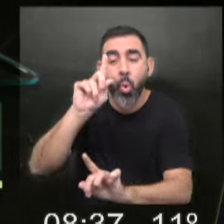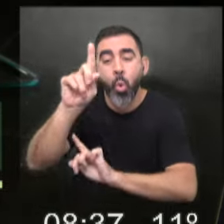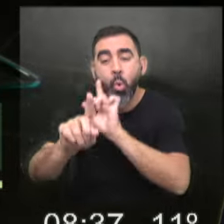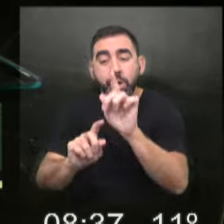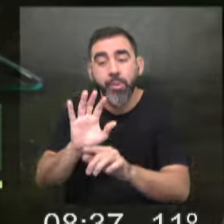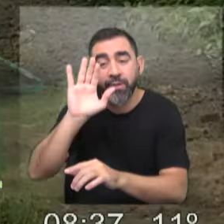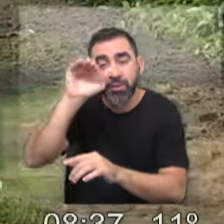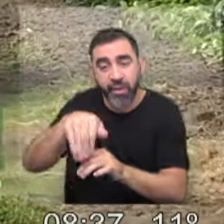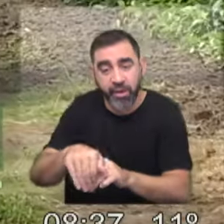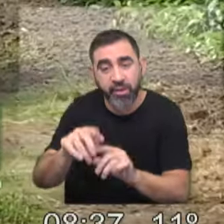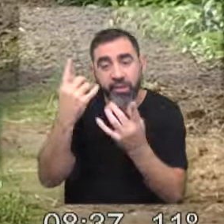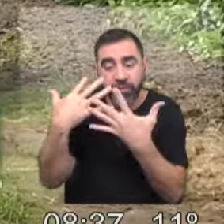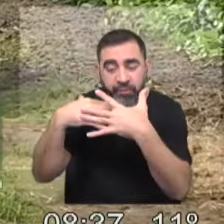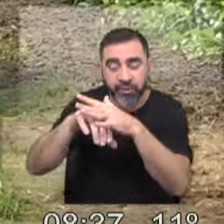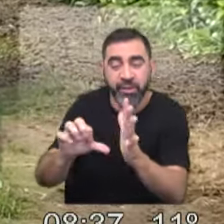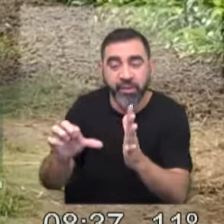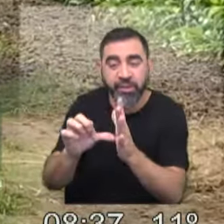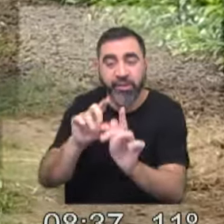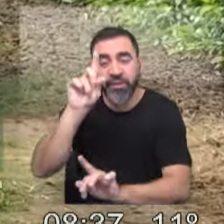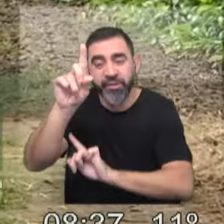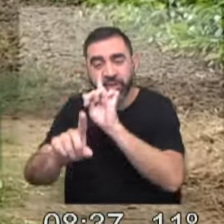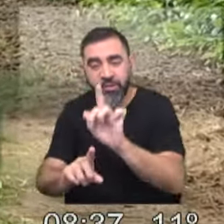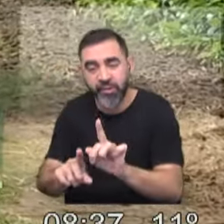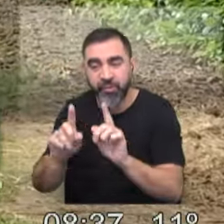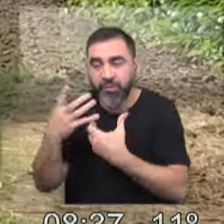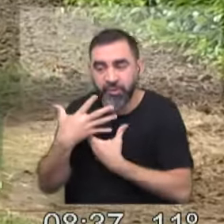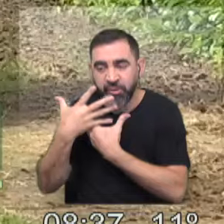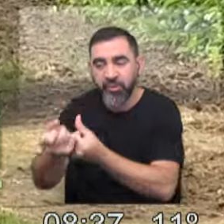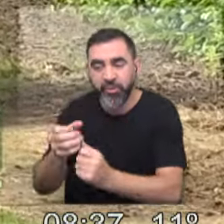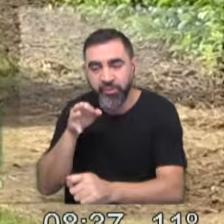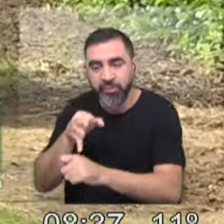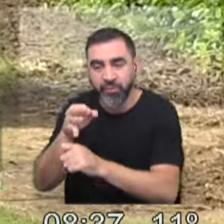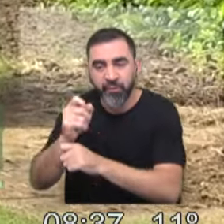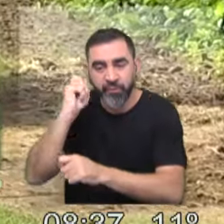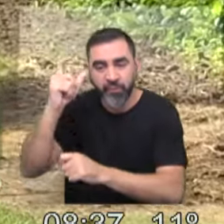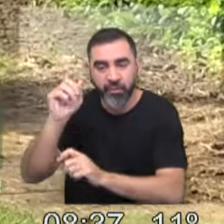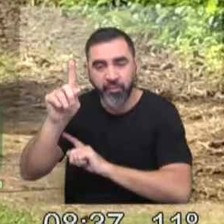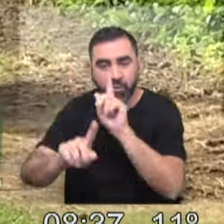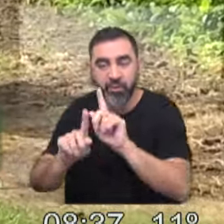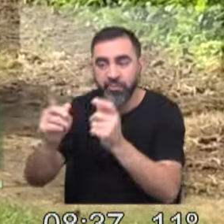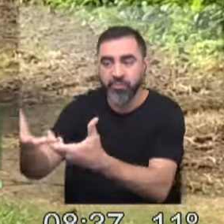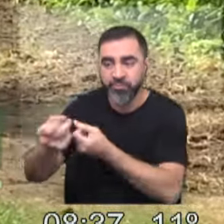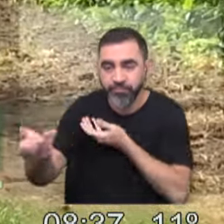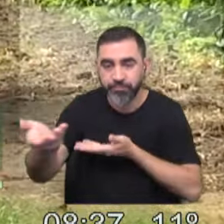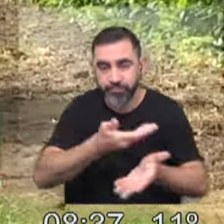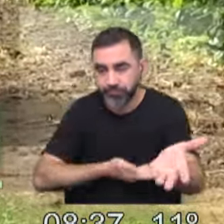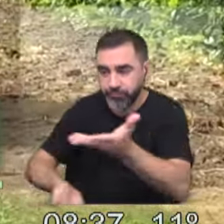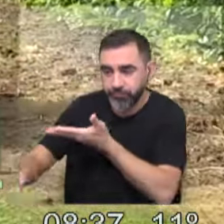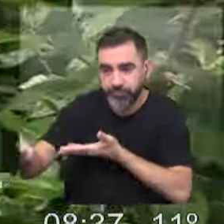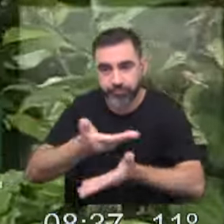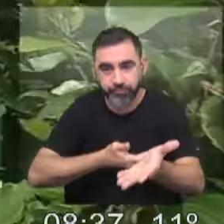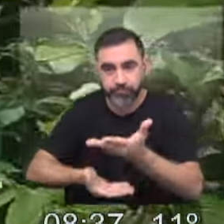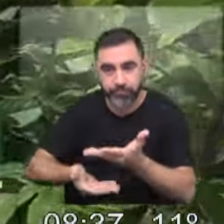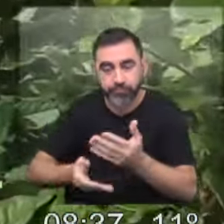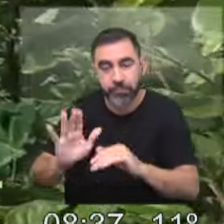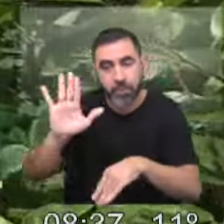Esto tiene que entrar dentro del sistema universitario, tiene que ayudar a la formación universitaria y nos tiene que ayudar a todos nosotros. O sea, cuando